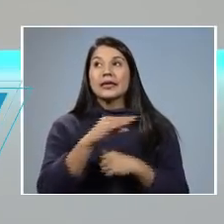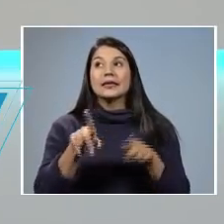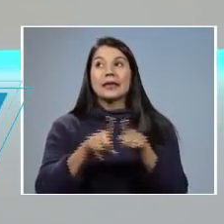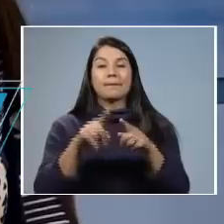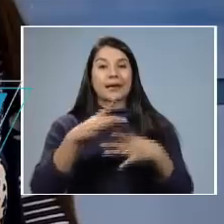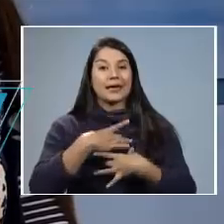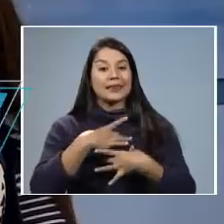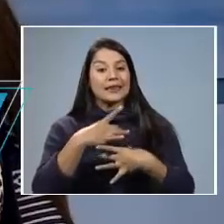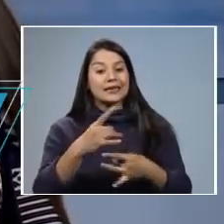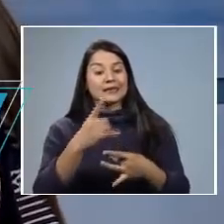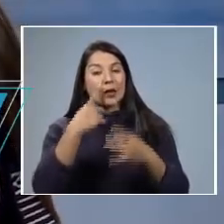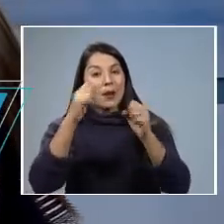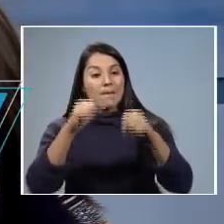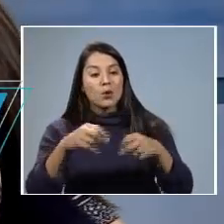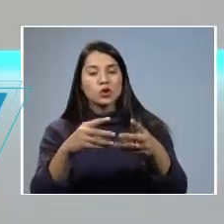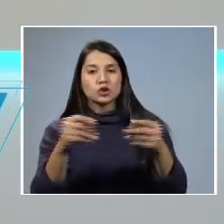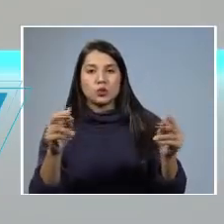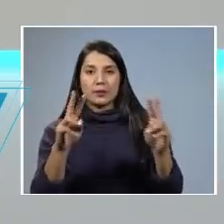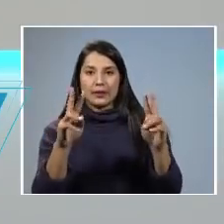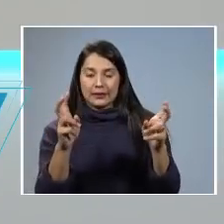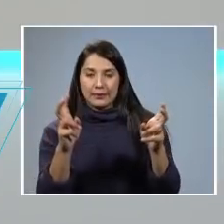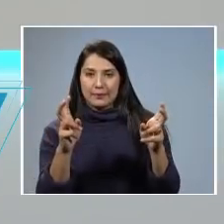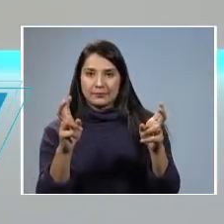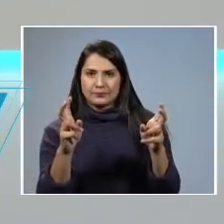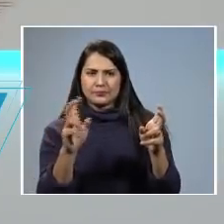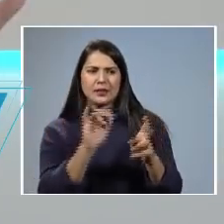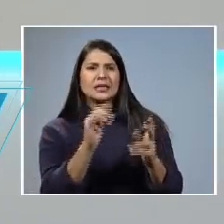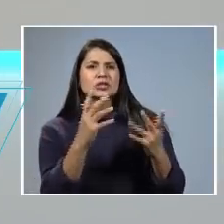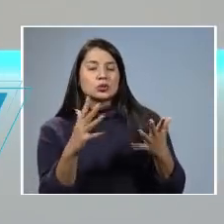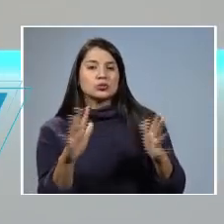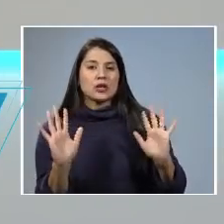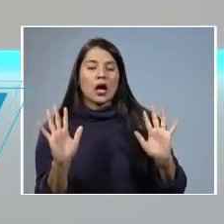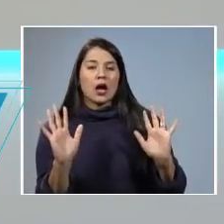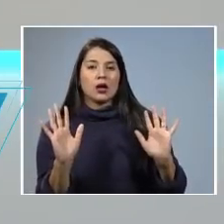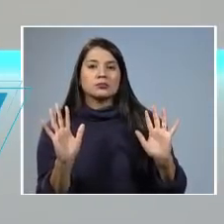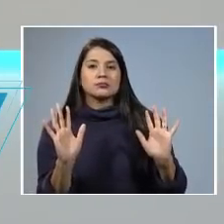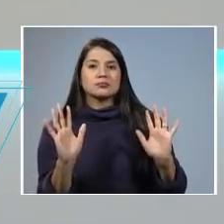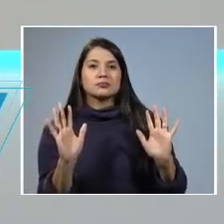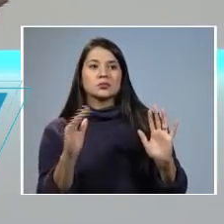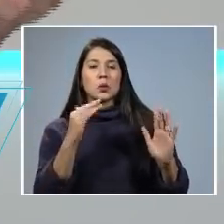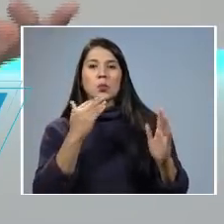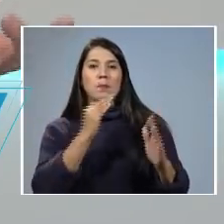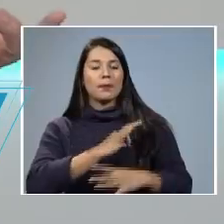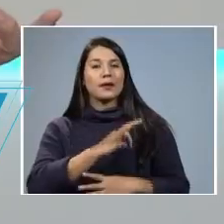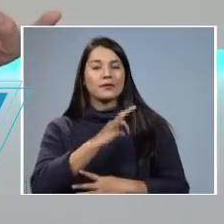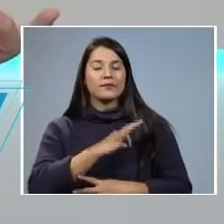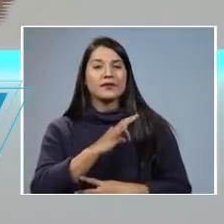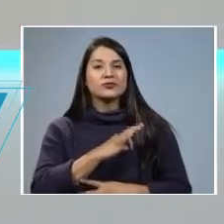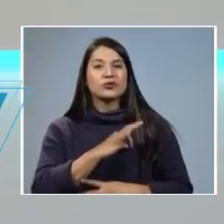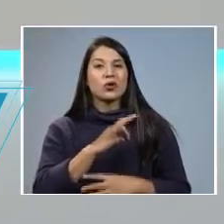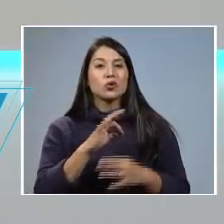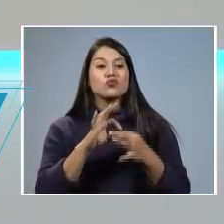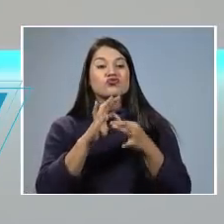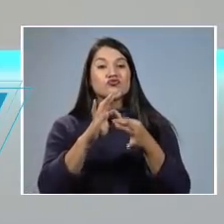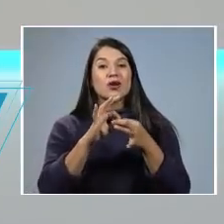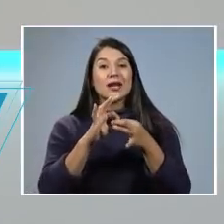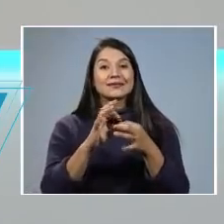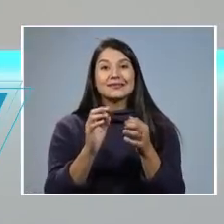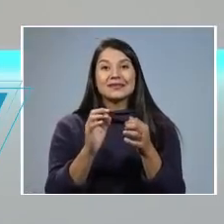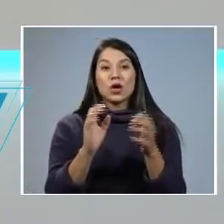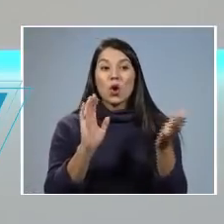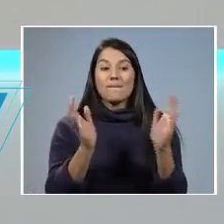interesados en entrarle al tema, ¿verdad? Eso ya es ganancia en relación a lo que fue los 2 primeros años del